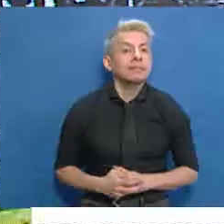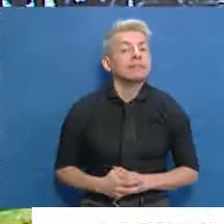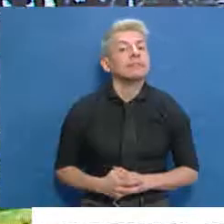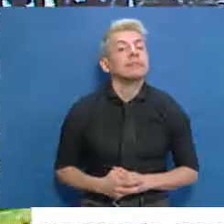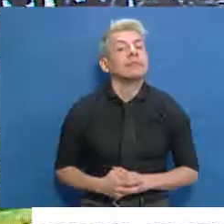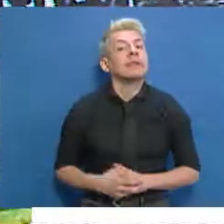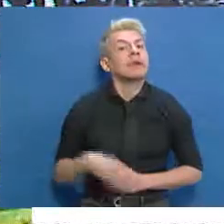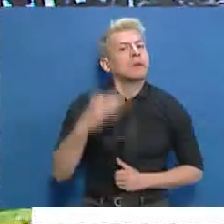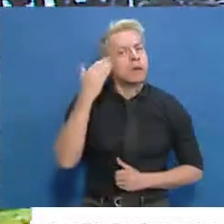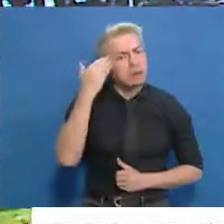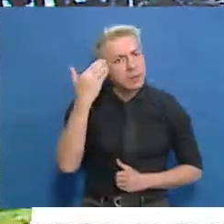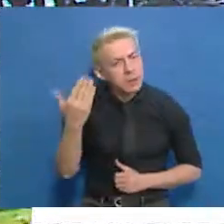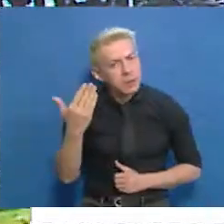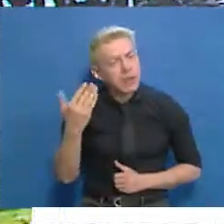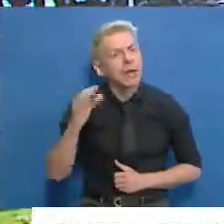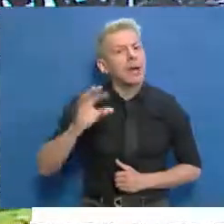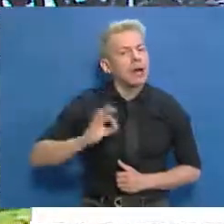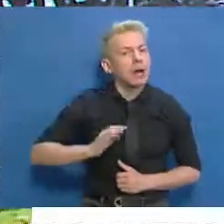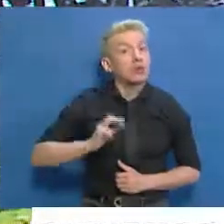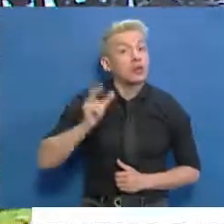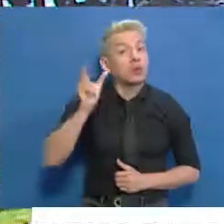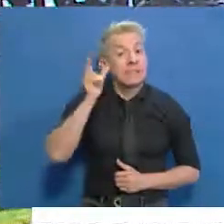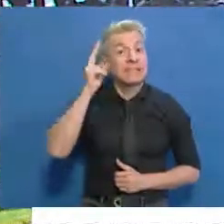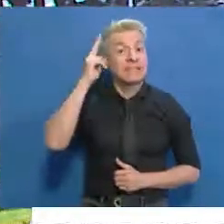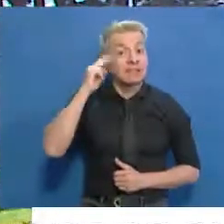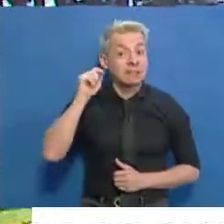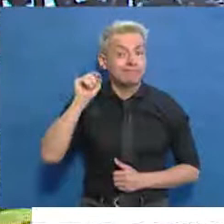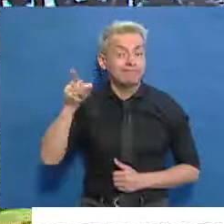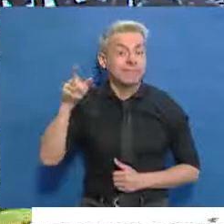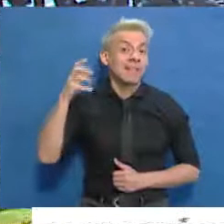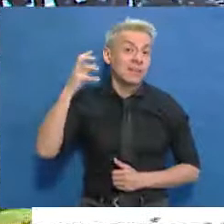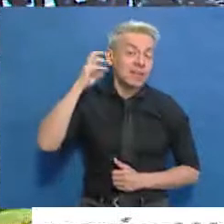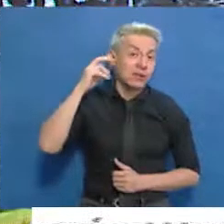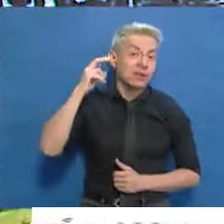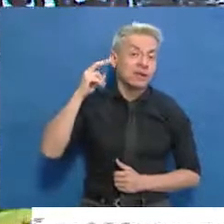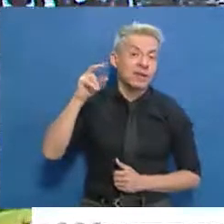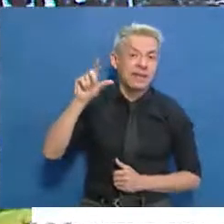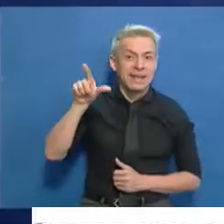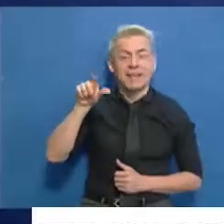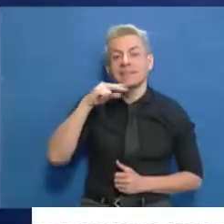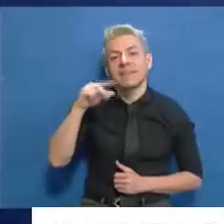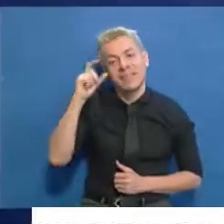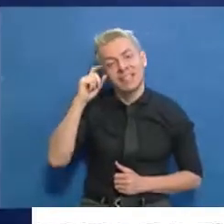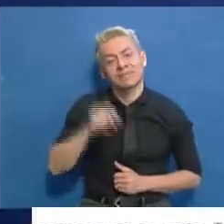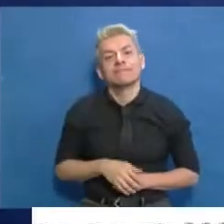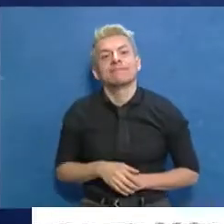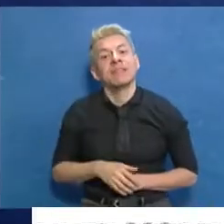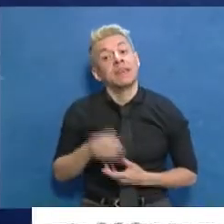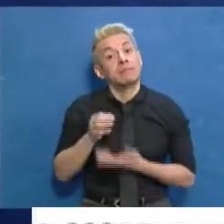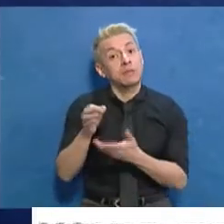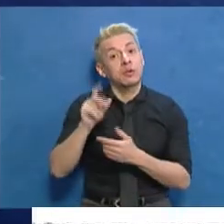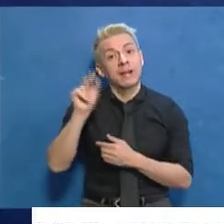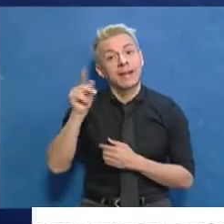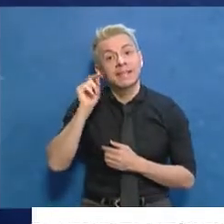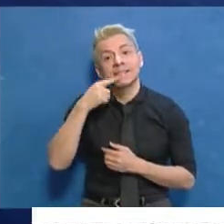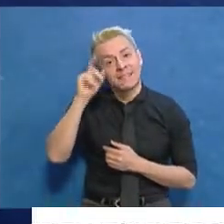En conmemoración a los 89 años de la LB10 Radio de Cuyo, se entregaron los premios Raíces. Una vez más se distinguió